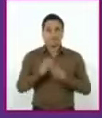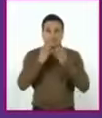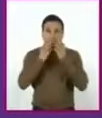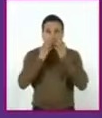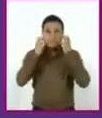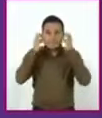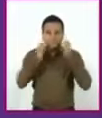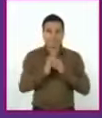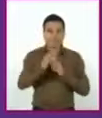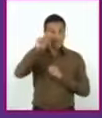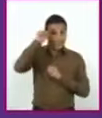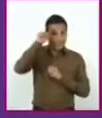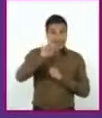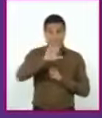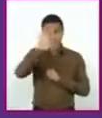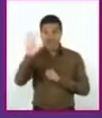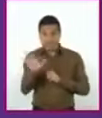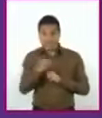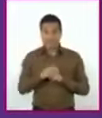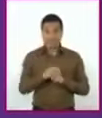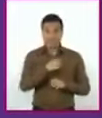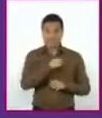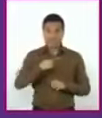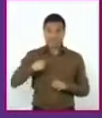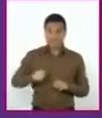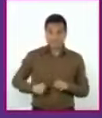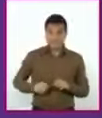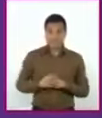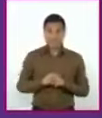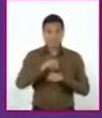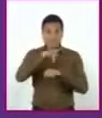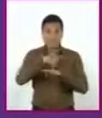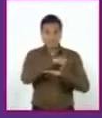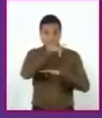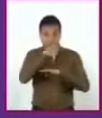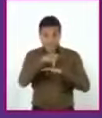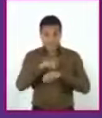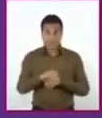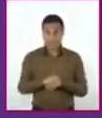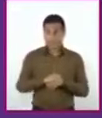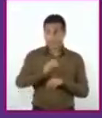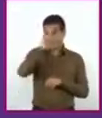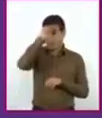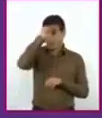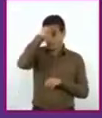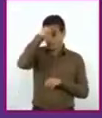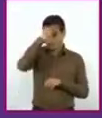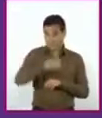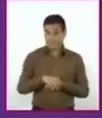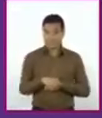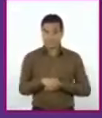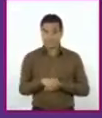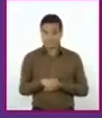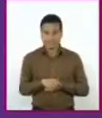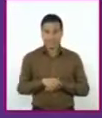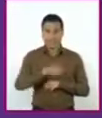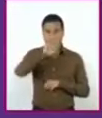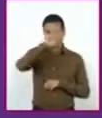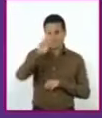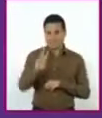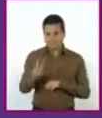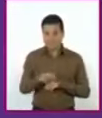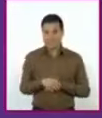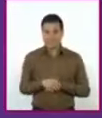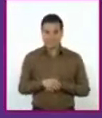Asia, chinos, filipinos, hindúes, vietnamitas, camboyanos. Muchos de ellos